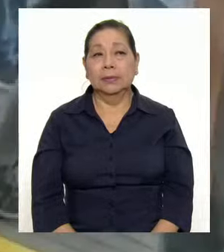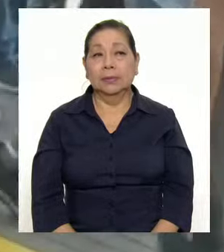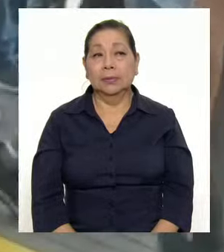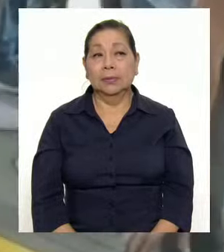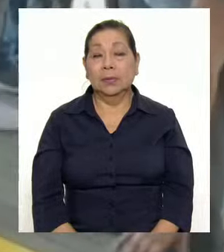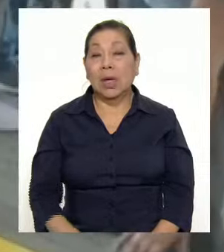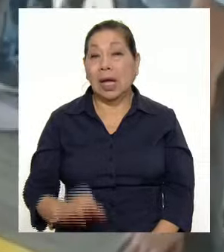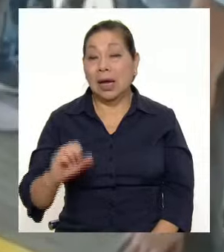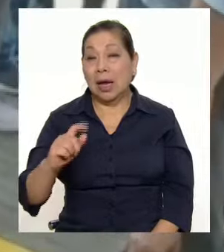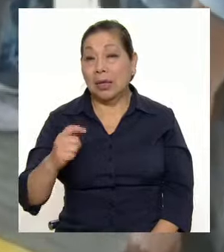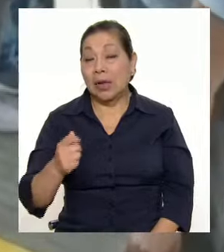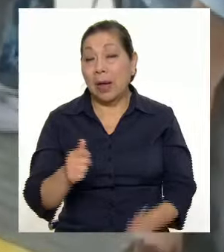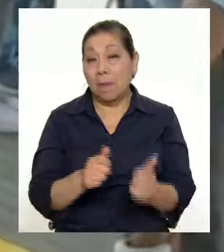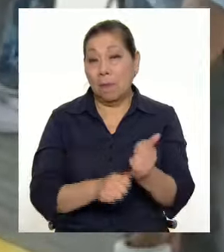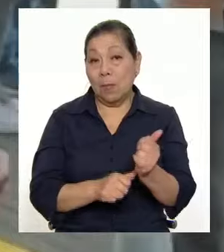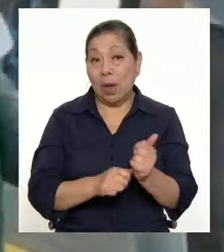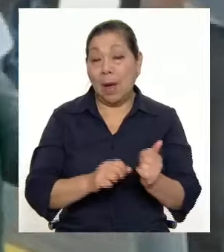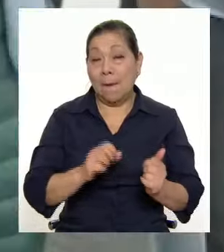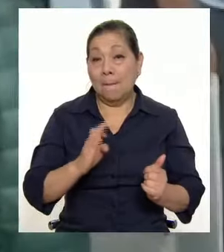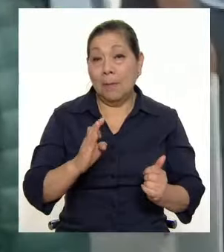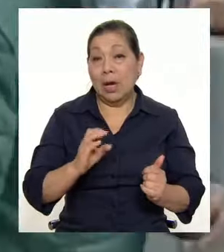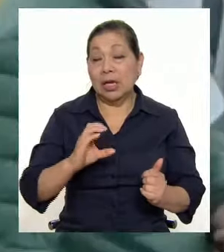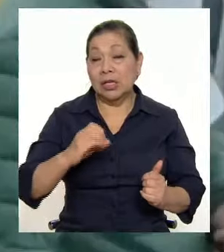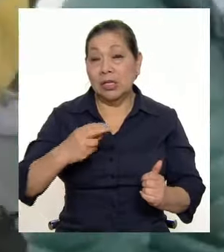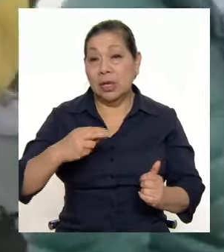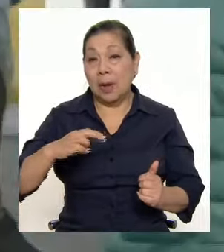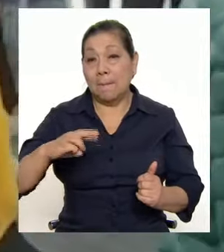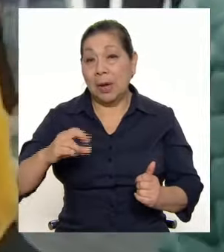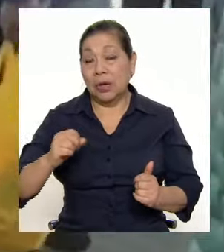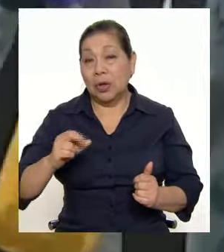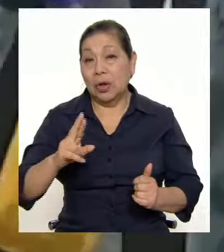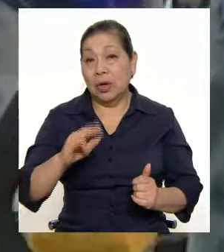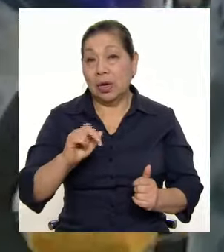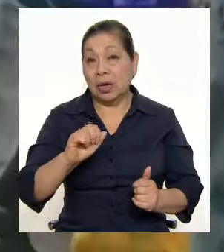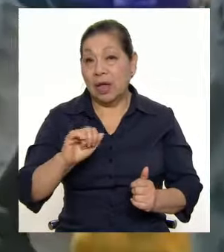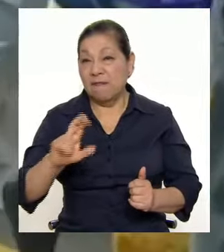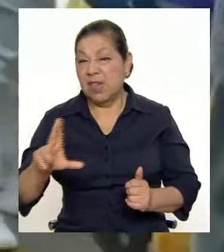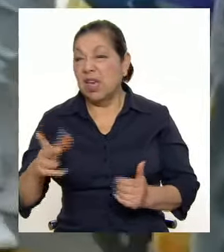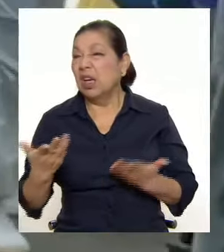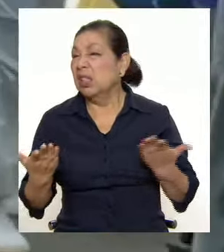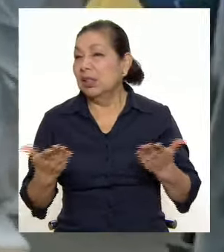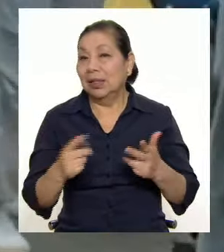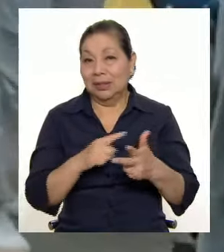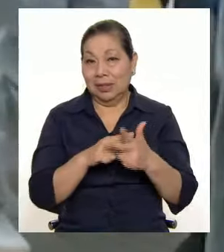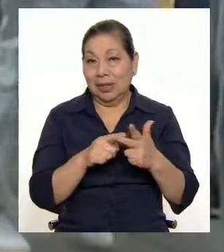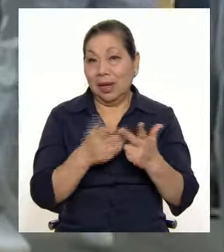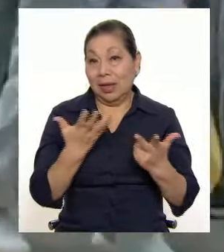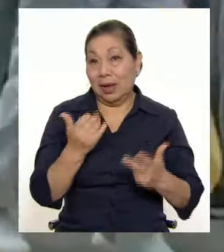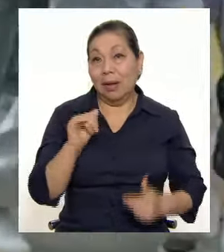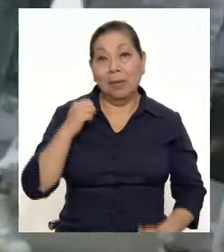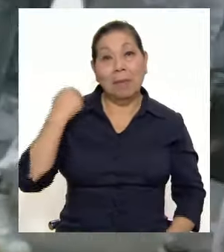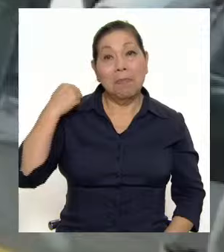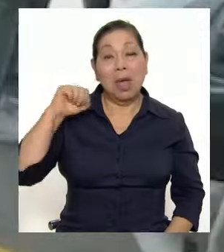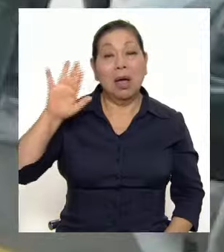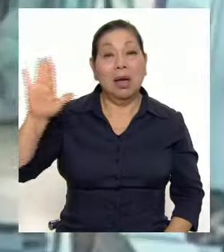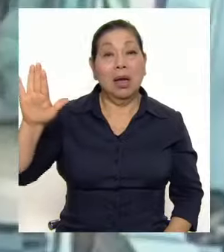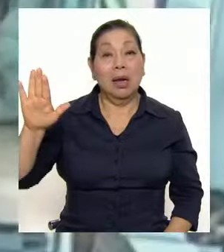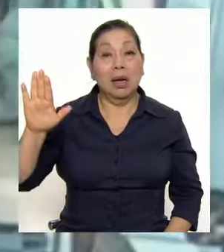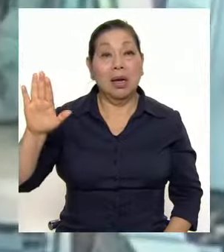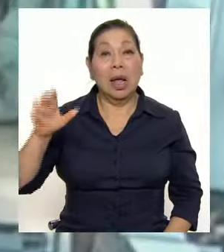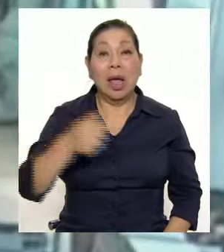Piero Sánchez Castro y las hermanas Priscila y Sharon Mayer Revilla tenían como destino España, un grupo de